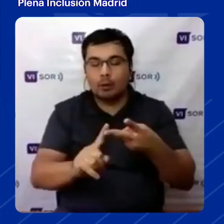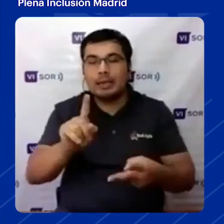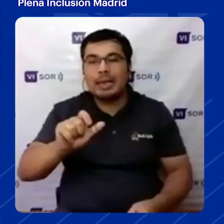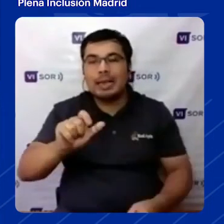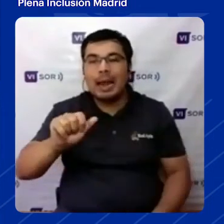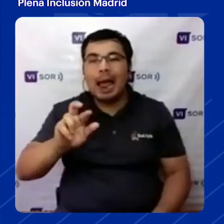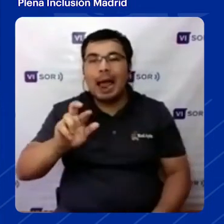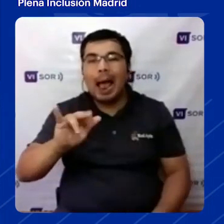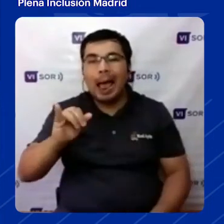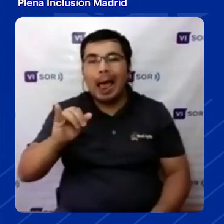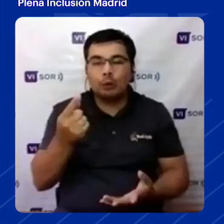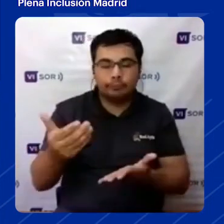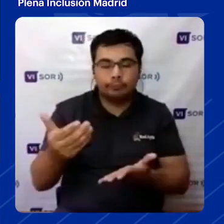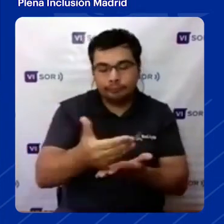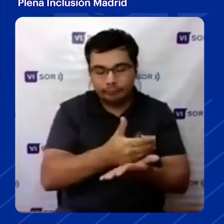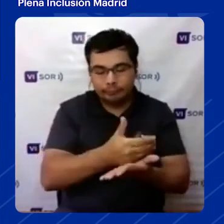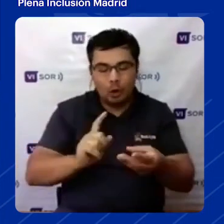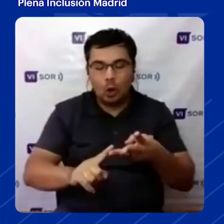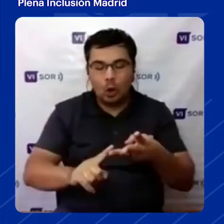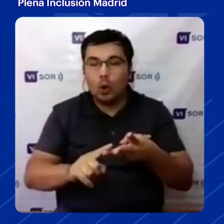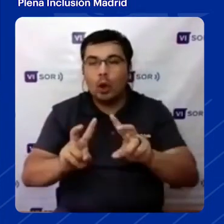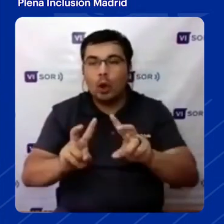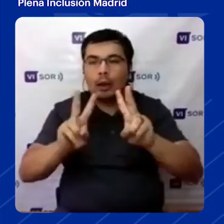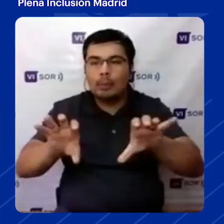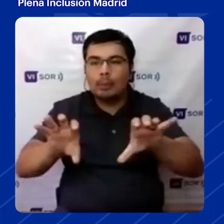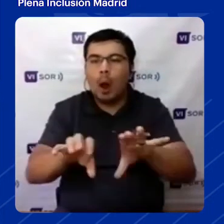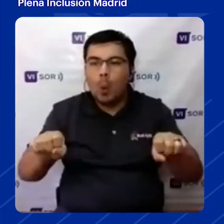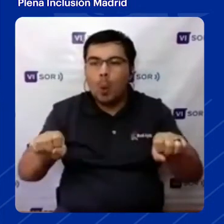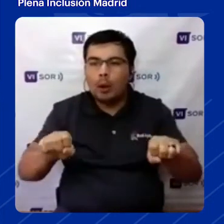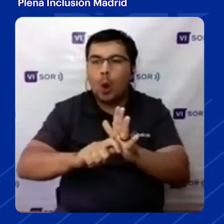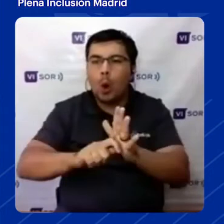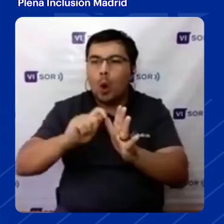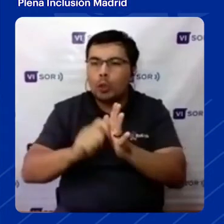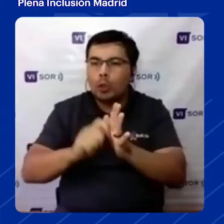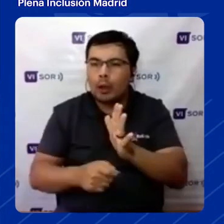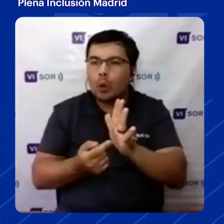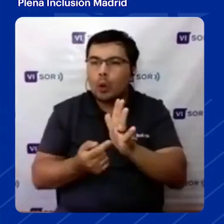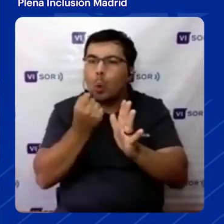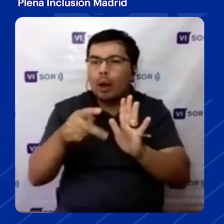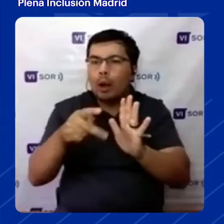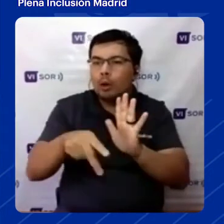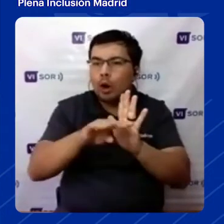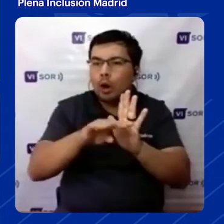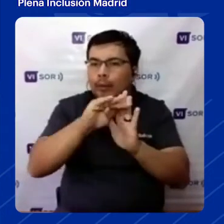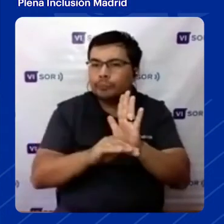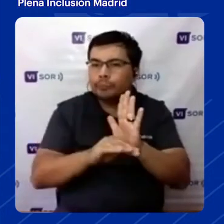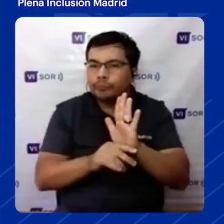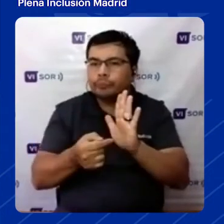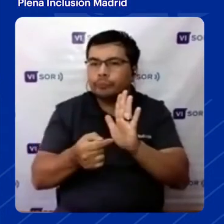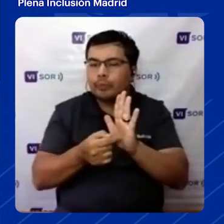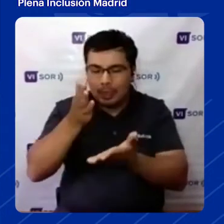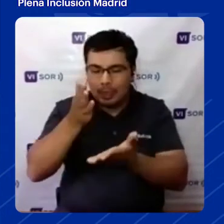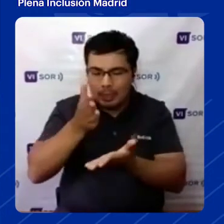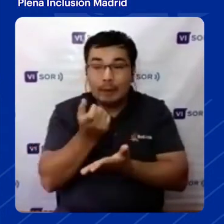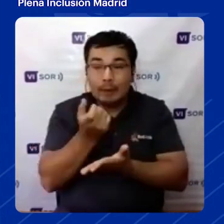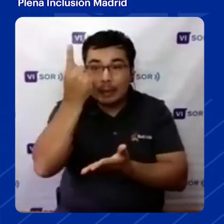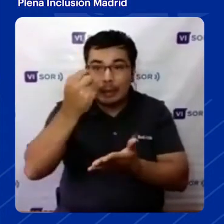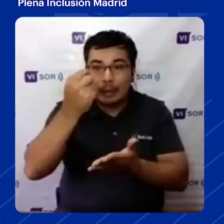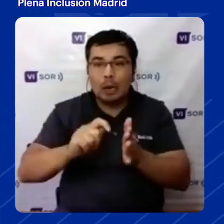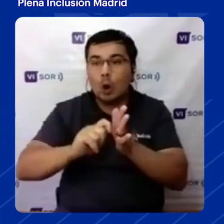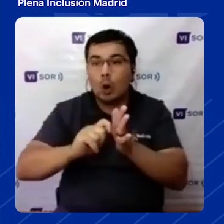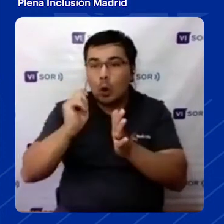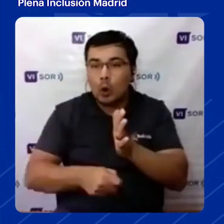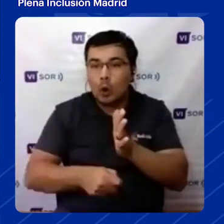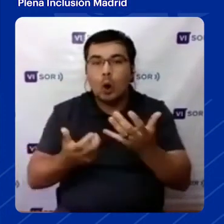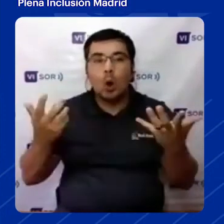ejemplo, las partes de un contrato, qué cláusulas hay que tener en cuenta en un contrato de trabajo. Y, por supuesto, también cuestiones prácticas como la utilización